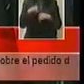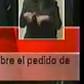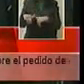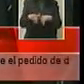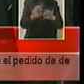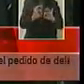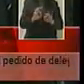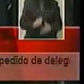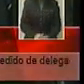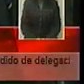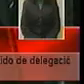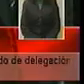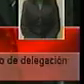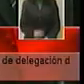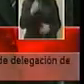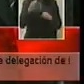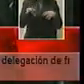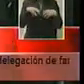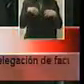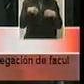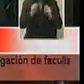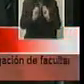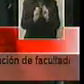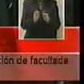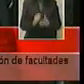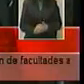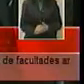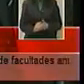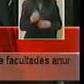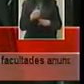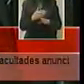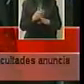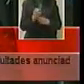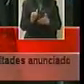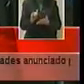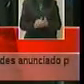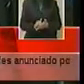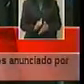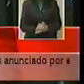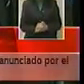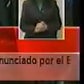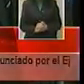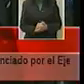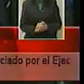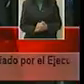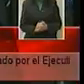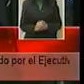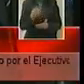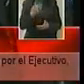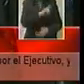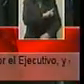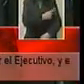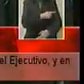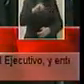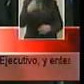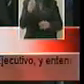unanimidad ha aprobado que se otorguen facultades al Ejecutivo